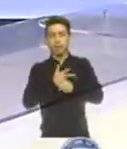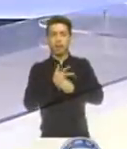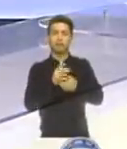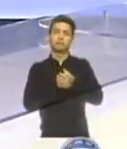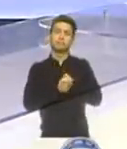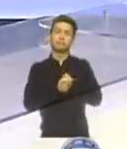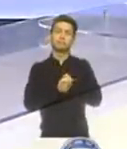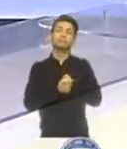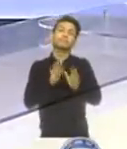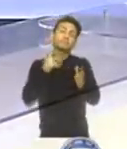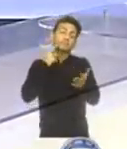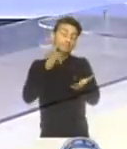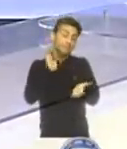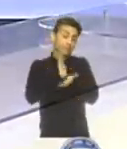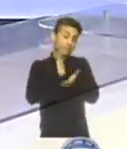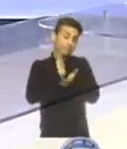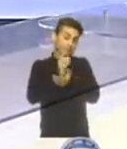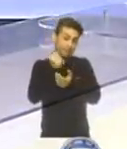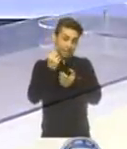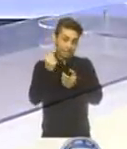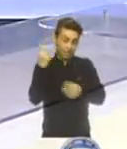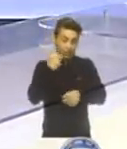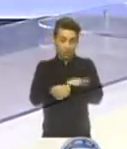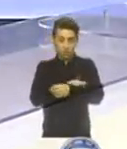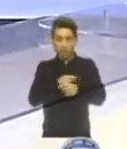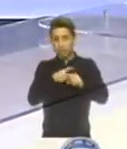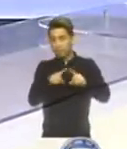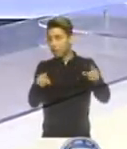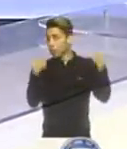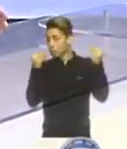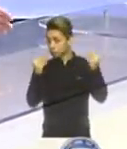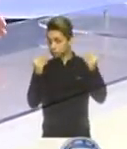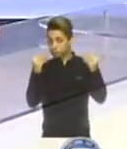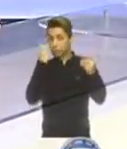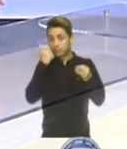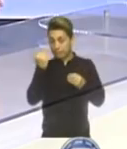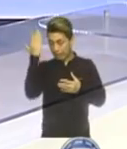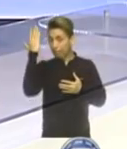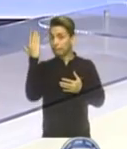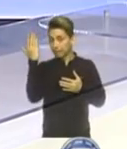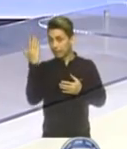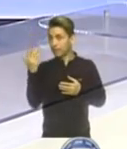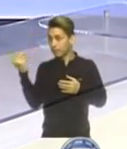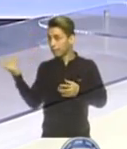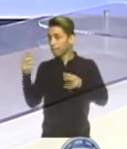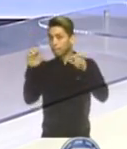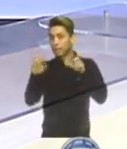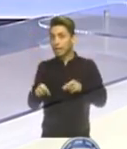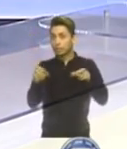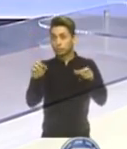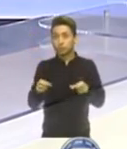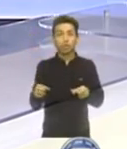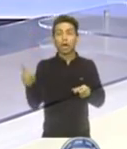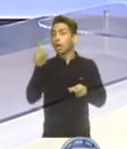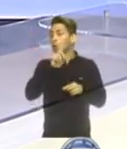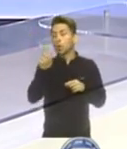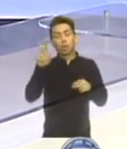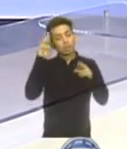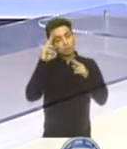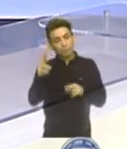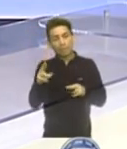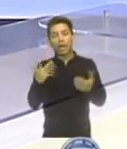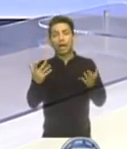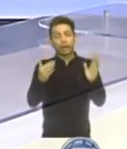Pero mientras llegan las vacunas, desafortunadamente hay un cuadro crítico en nuestro país. Las personas no solo no están respetando las medidas